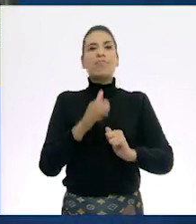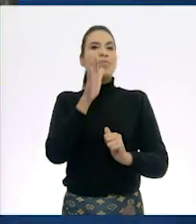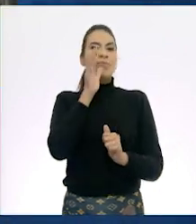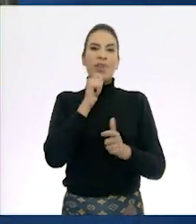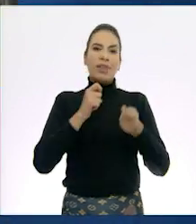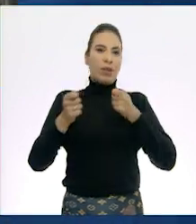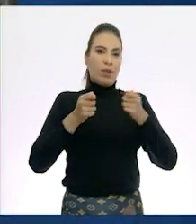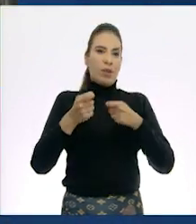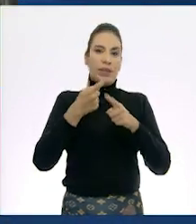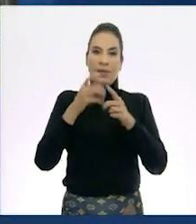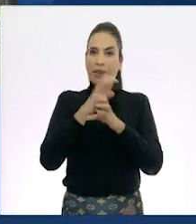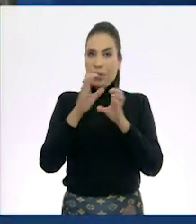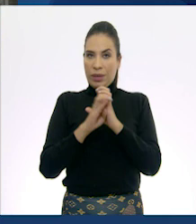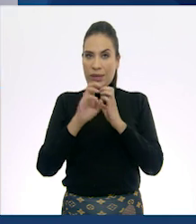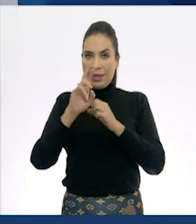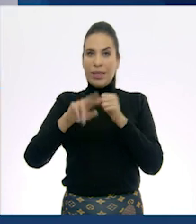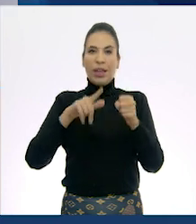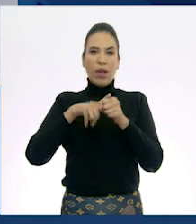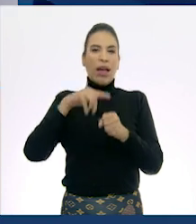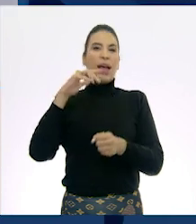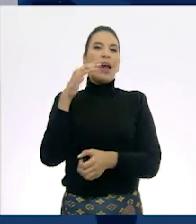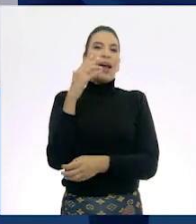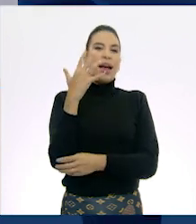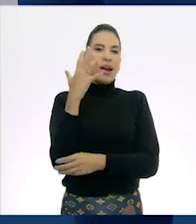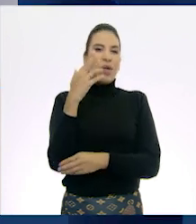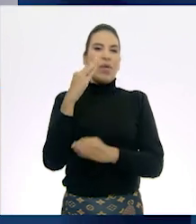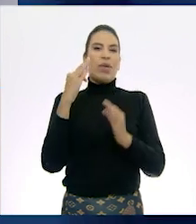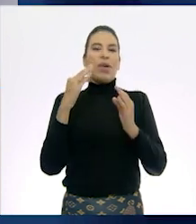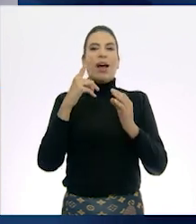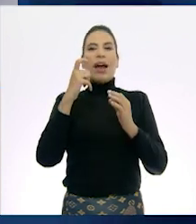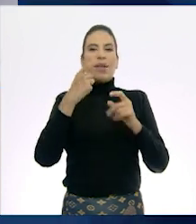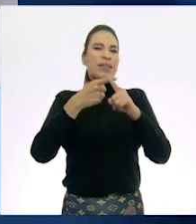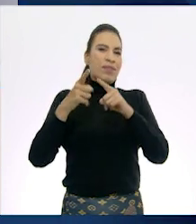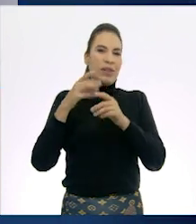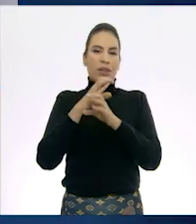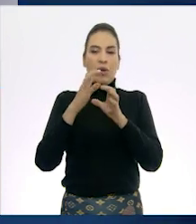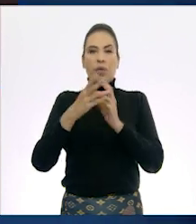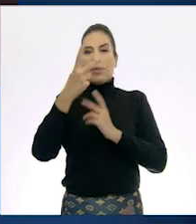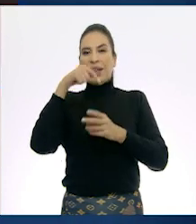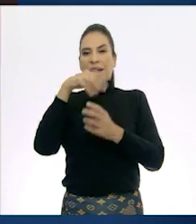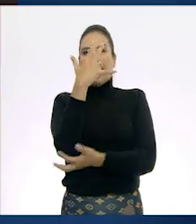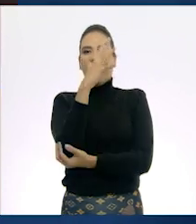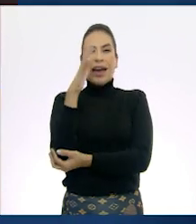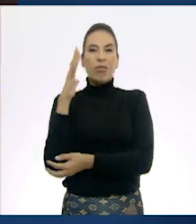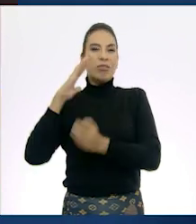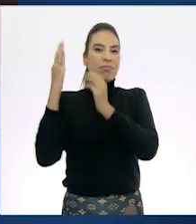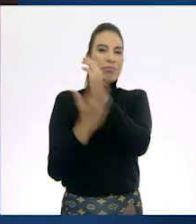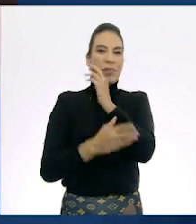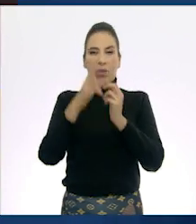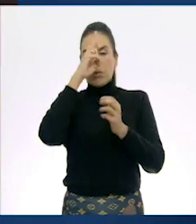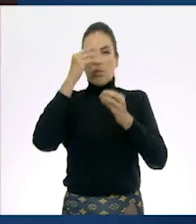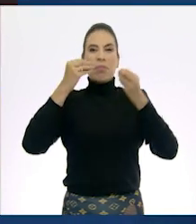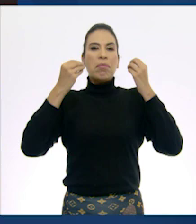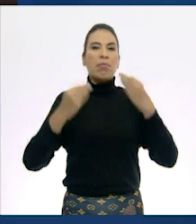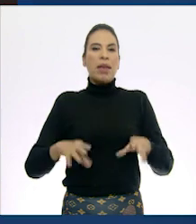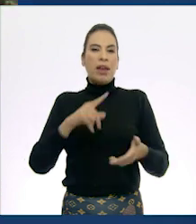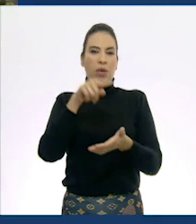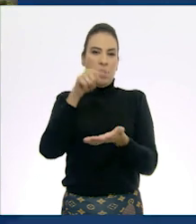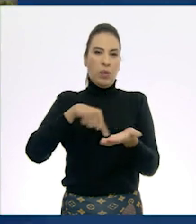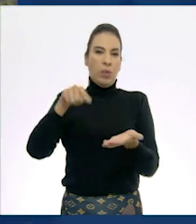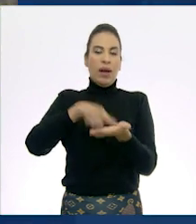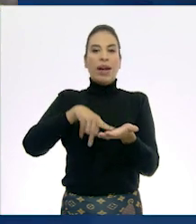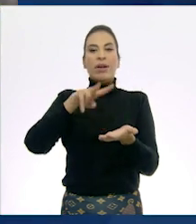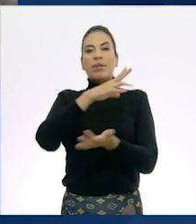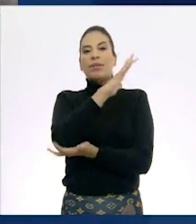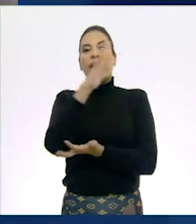control los recursos naturales. Por ejemplo, la sobreexplotación de los bosques implica la pérdida de espacios verdes